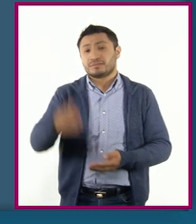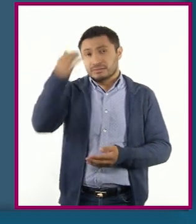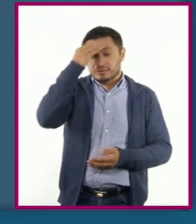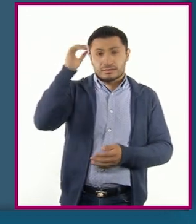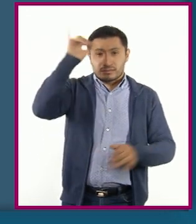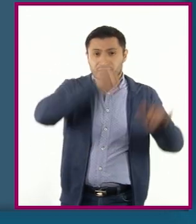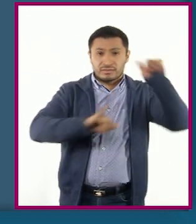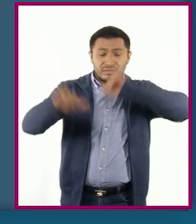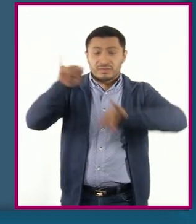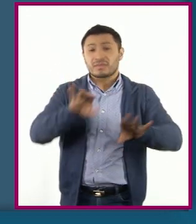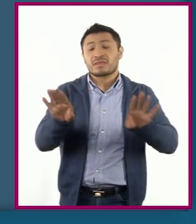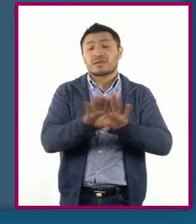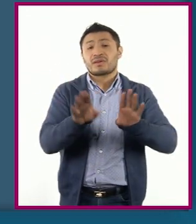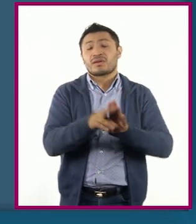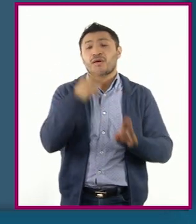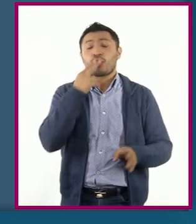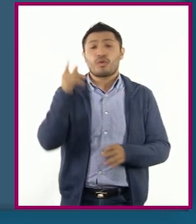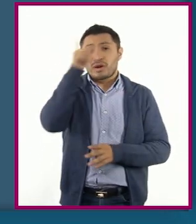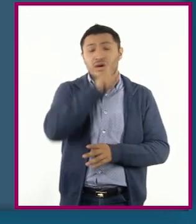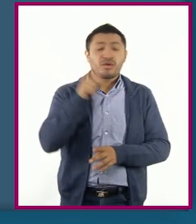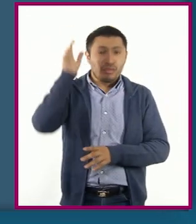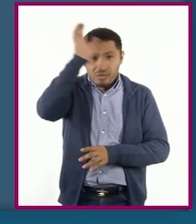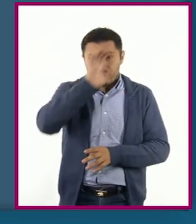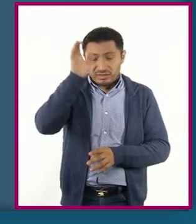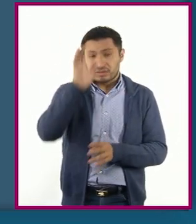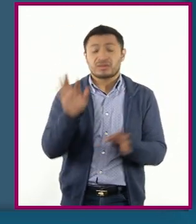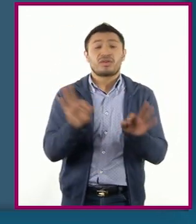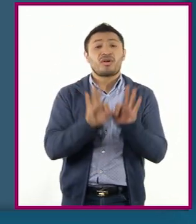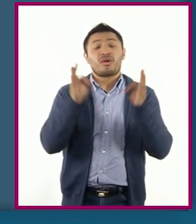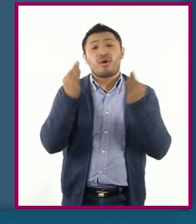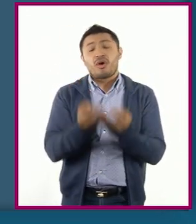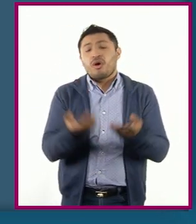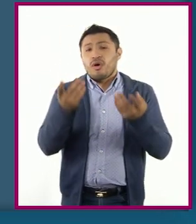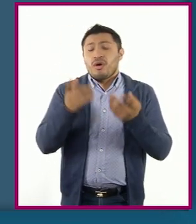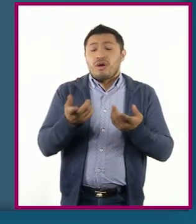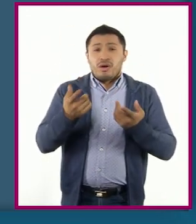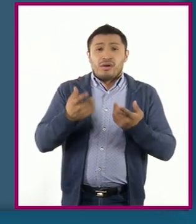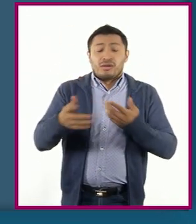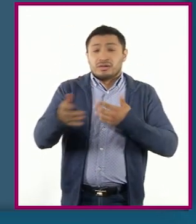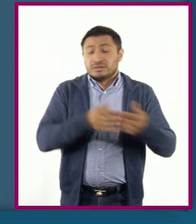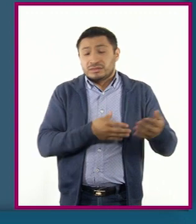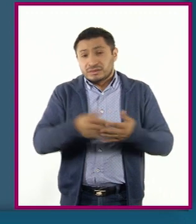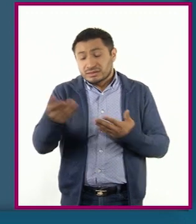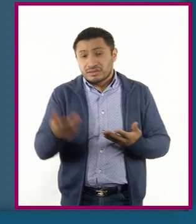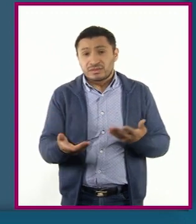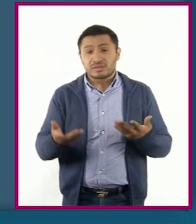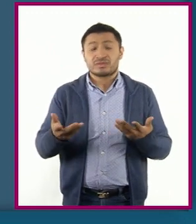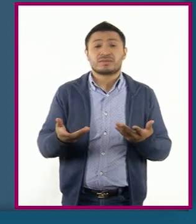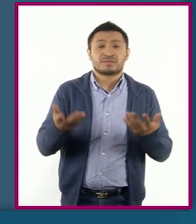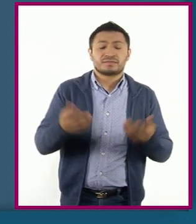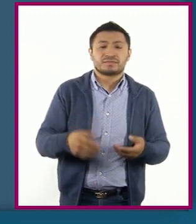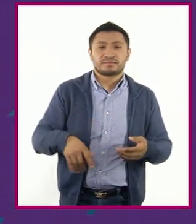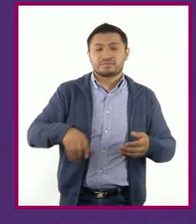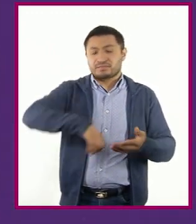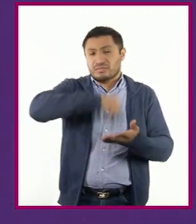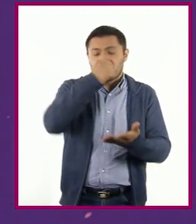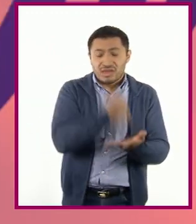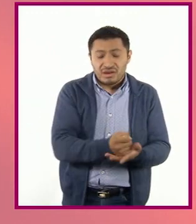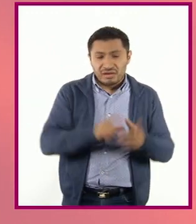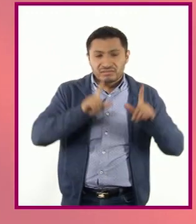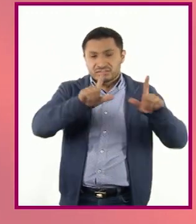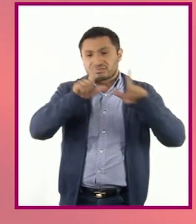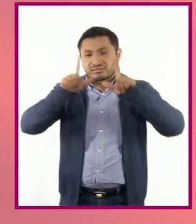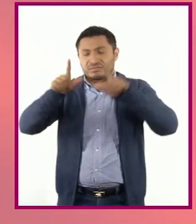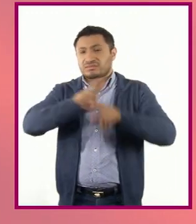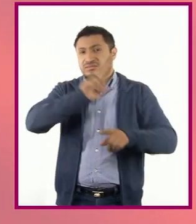se expresan por medio de un lenguaje científico, modelos, símbolos y símbolos que son reconocidos en todo el mundo. También